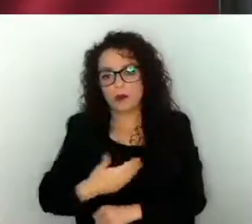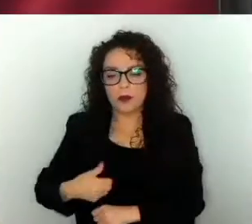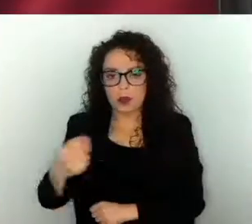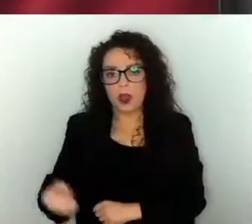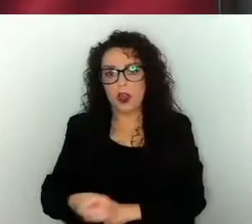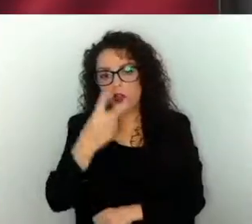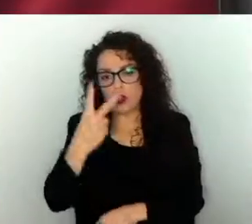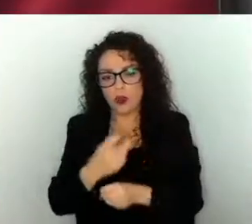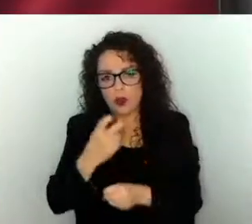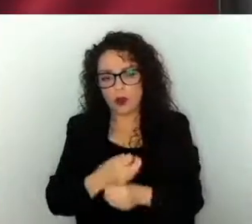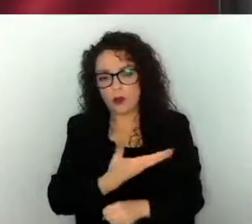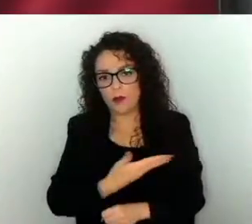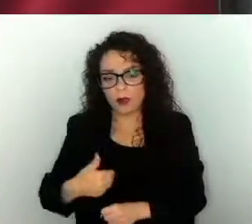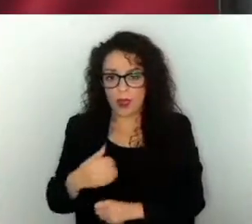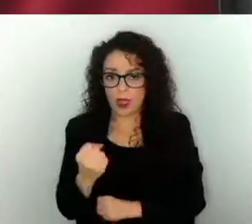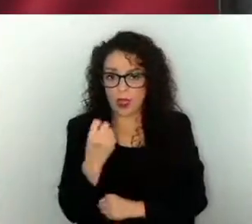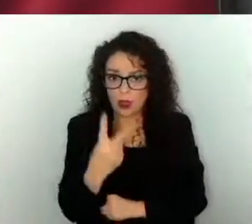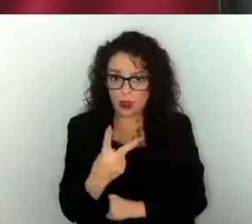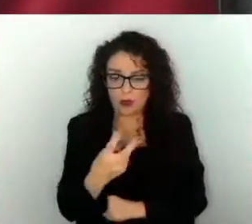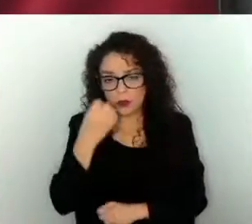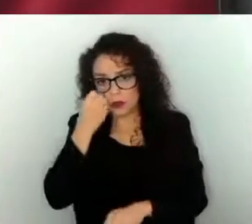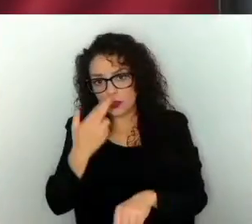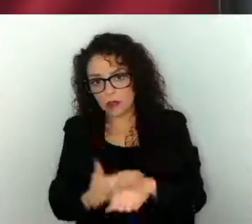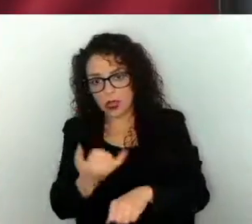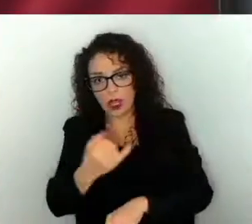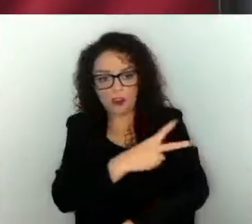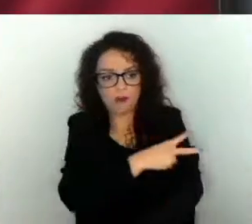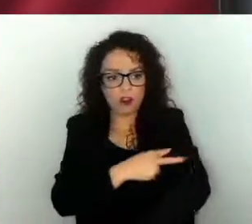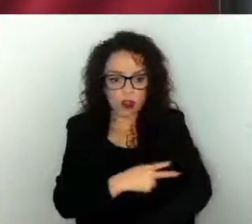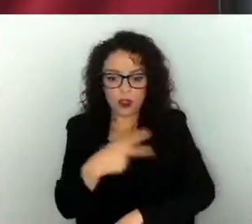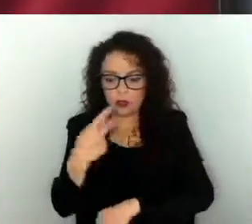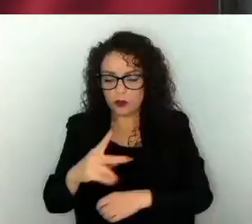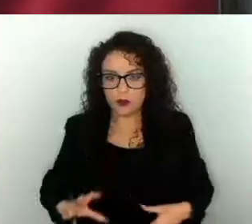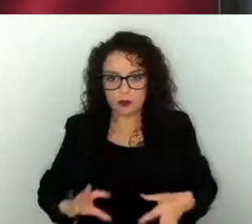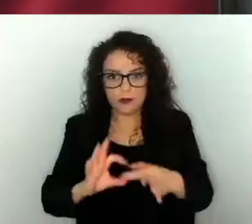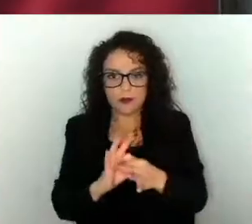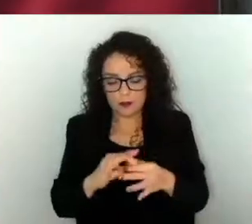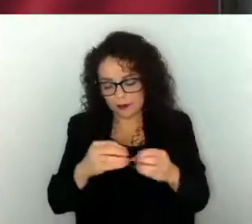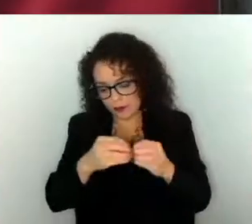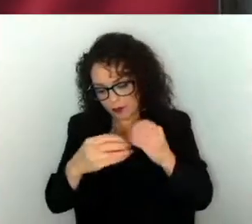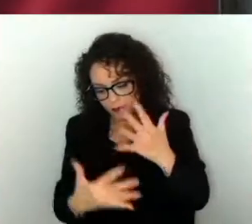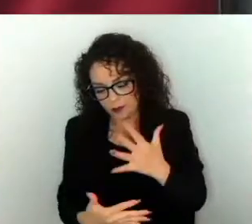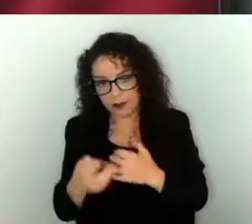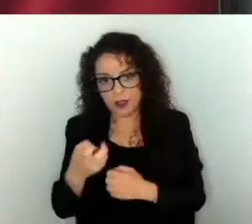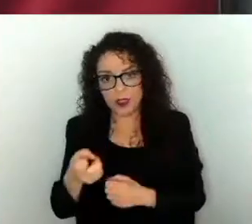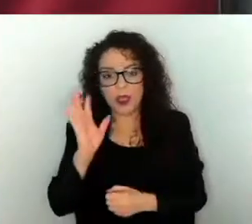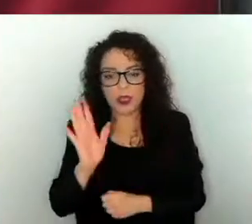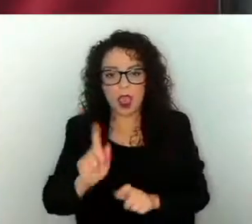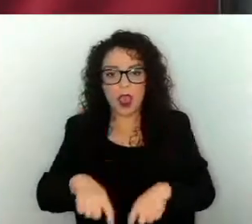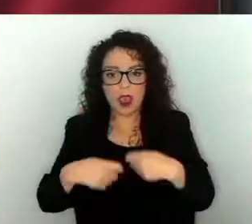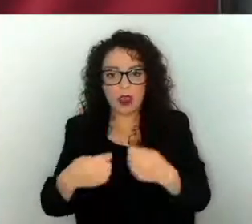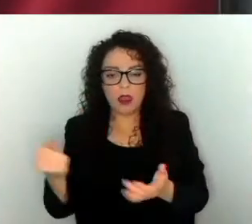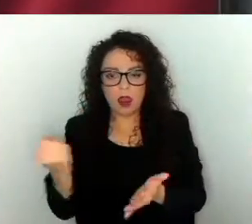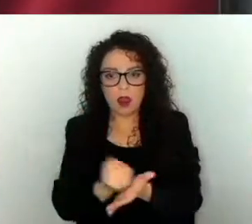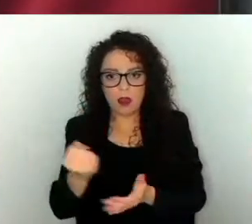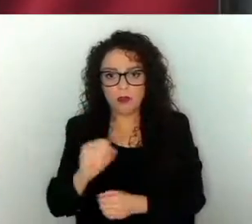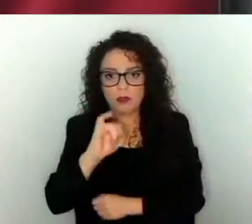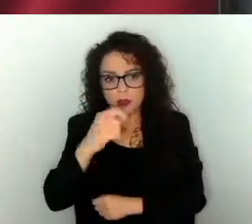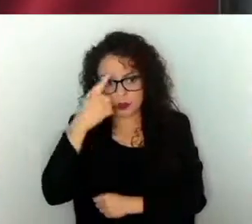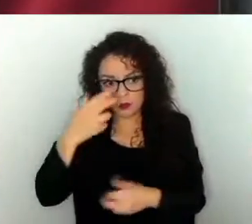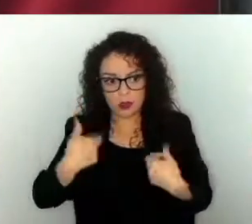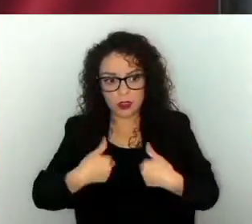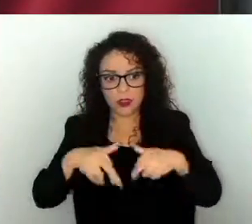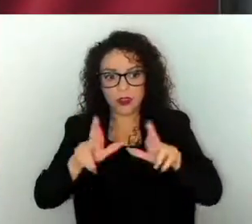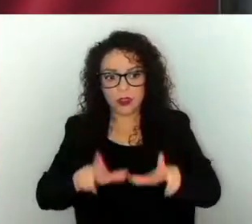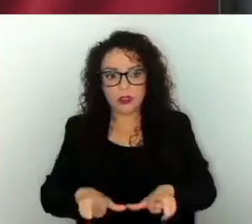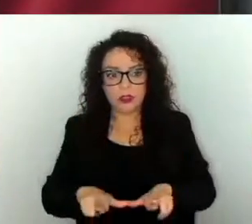los vocales correspondientes, con base en los grupos parlamentarios que fueron acreditados y en su correspondiente representación de